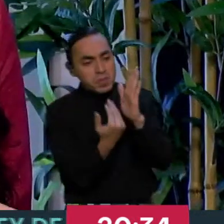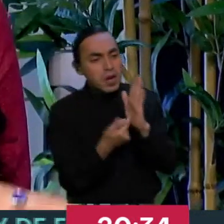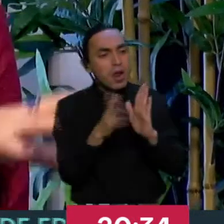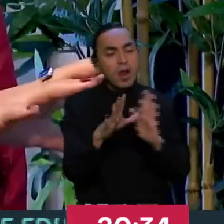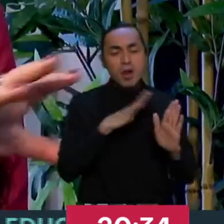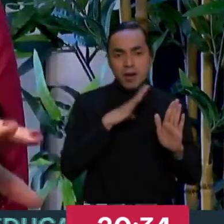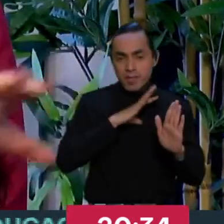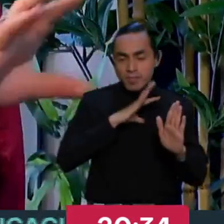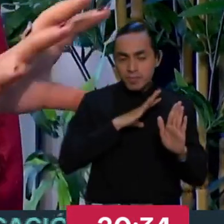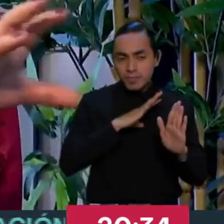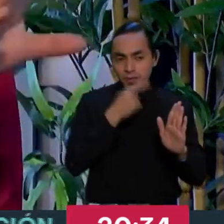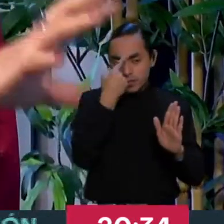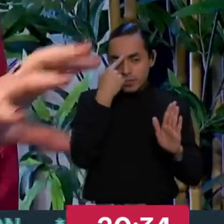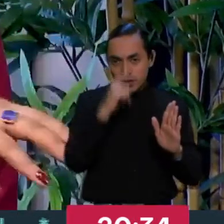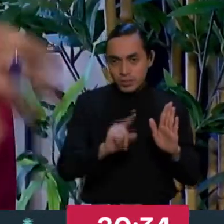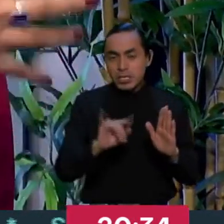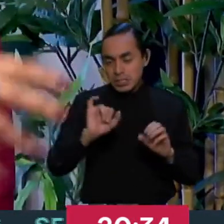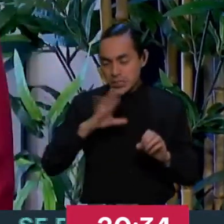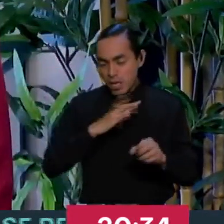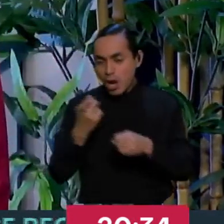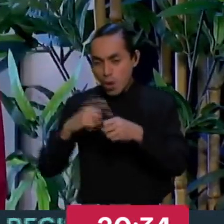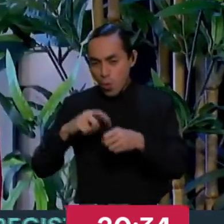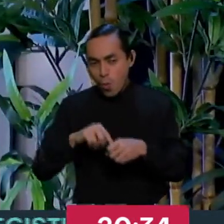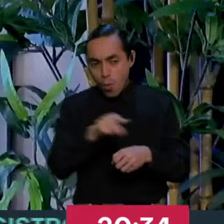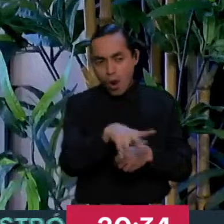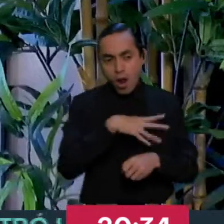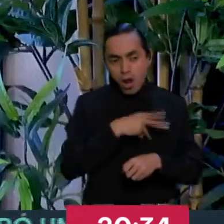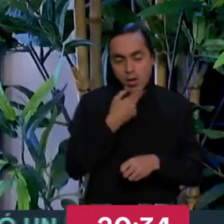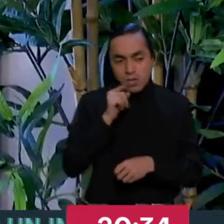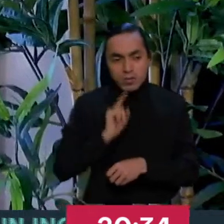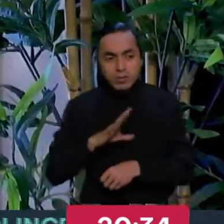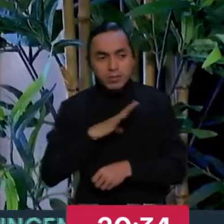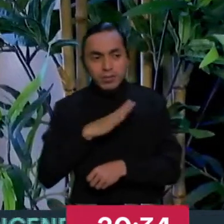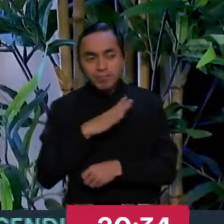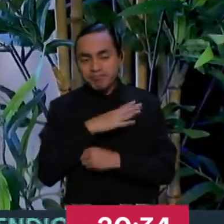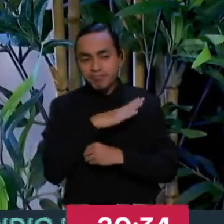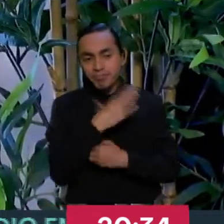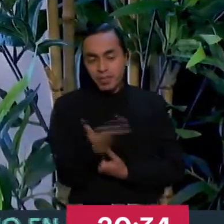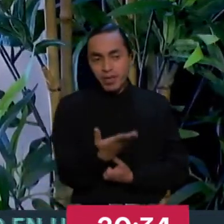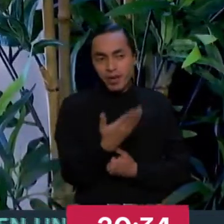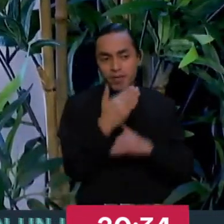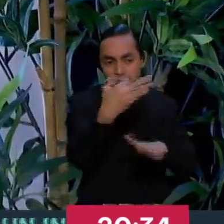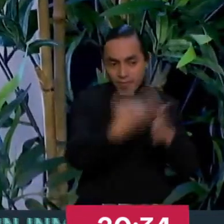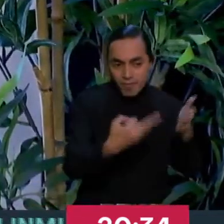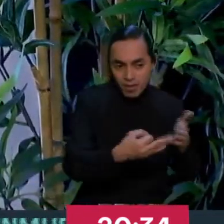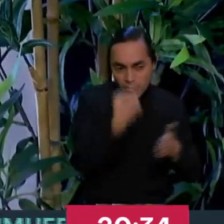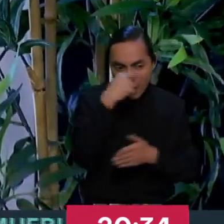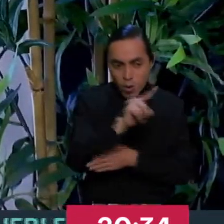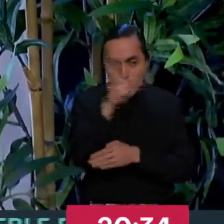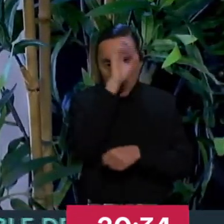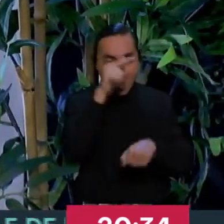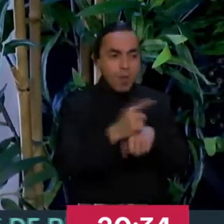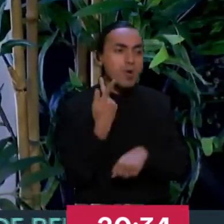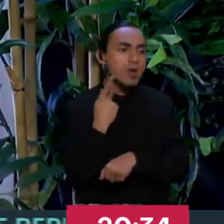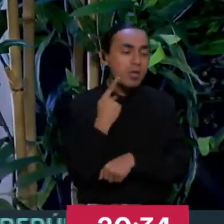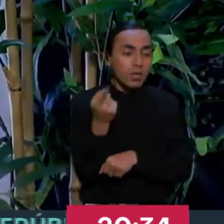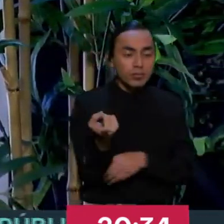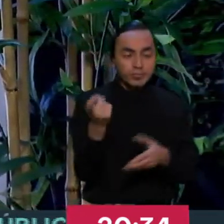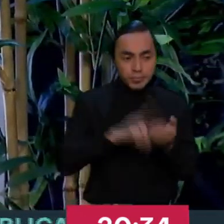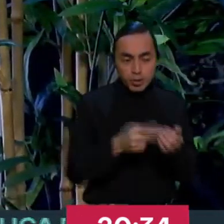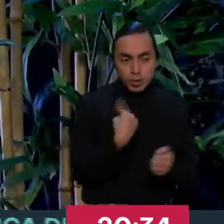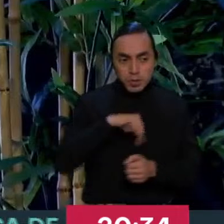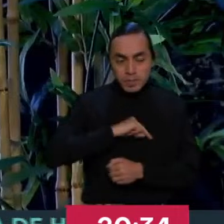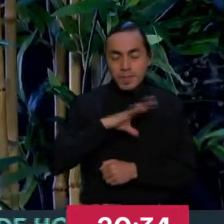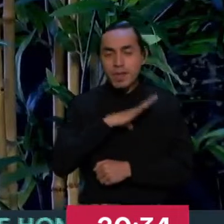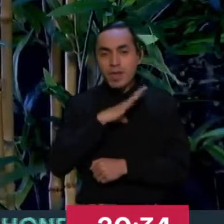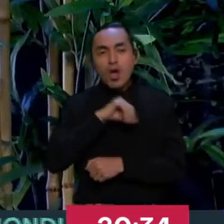aparte de la cuestión de las cuotas de género, que ya ahorita vimos que son insuficientes en sí mismas dentro de una cultura política como tal en la que estamos insertadas, qué otras